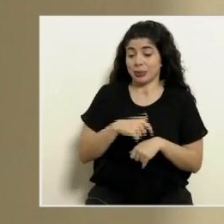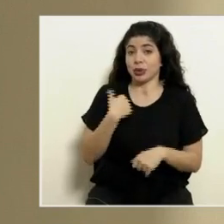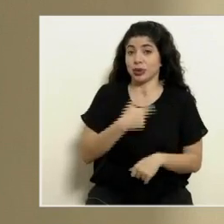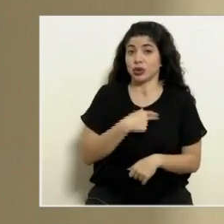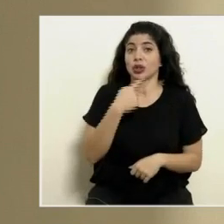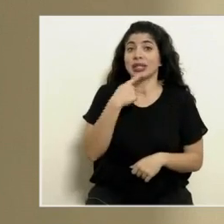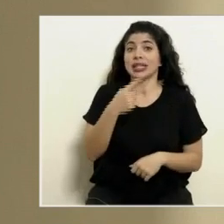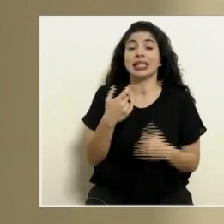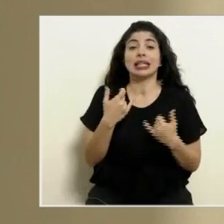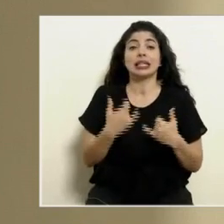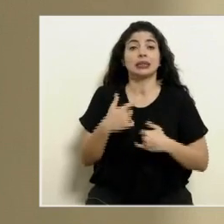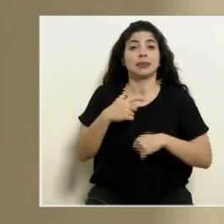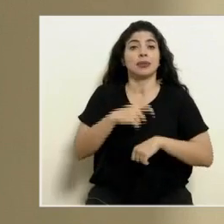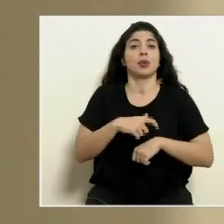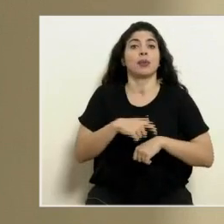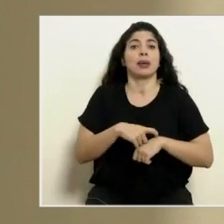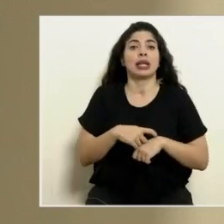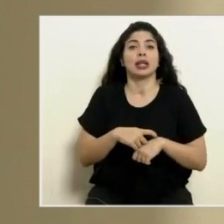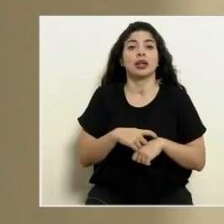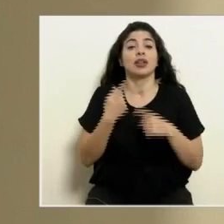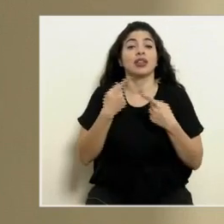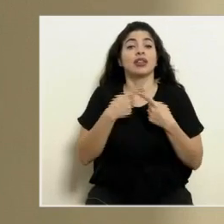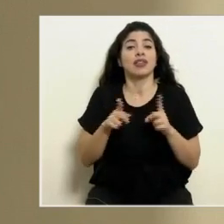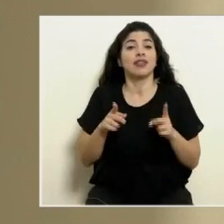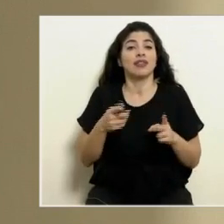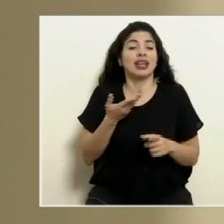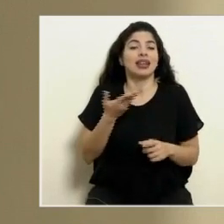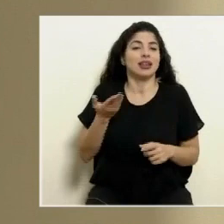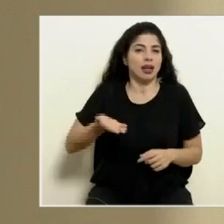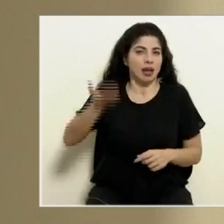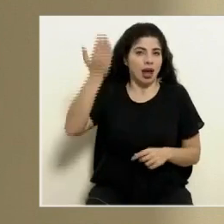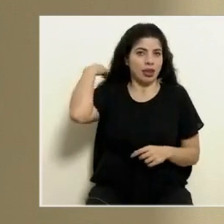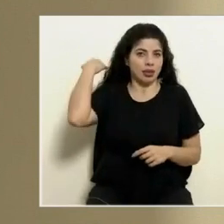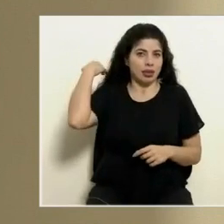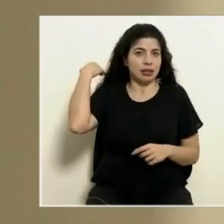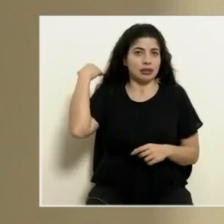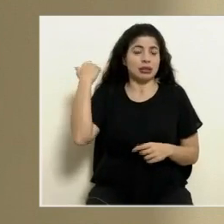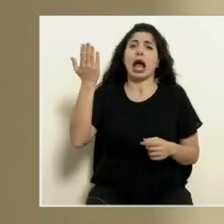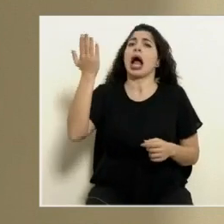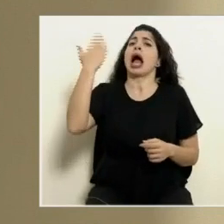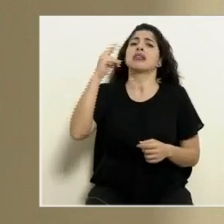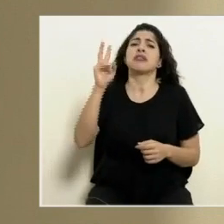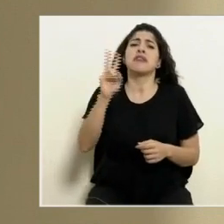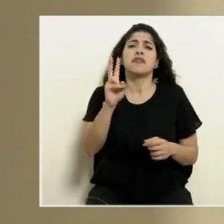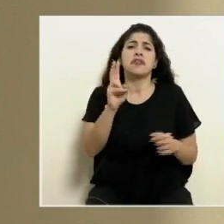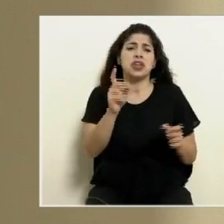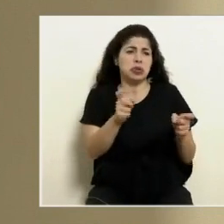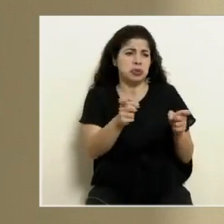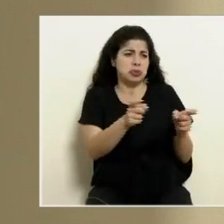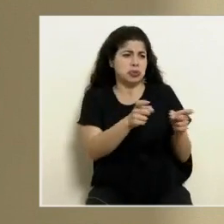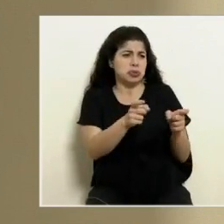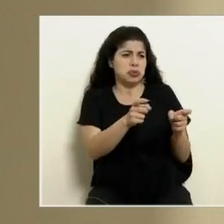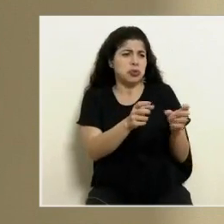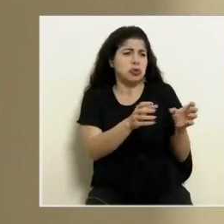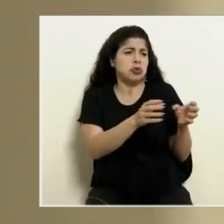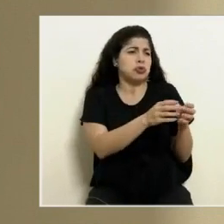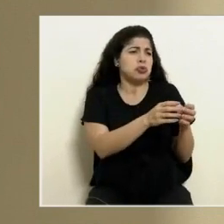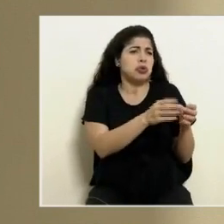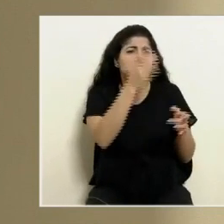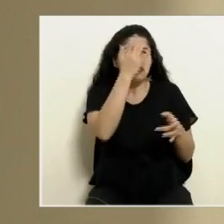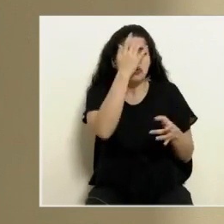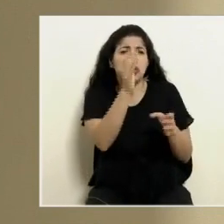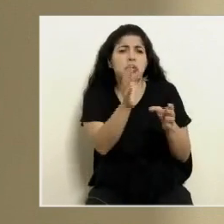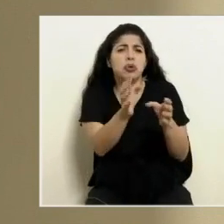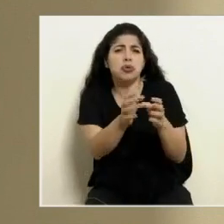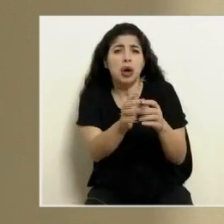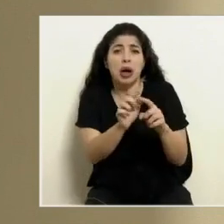anteriormente, es que diferente a lo que teníamos en algún momento, donde teníamos muy contenido el virus, teníamos si acaso algunos conglomerados de casos,